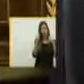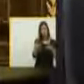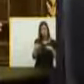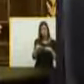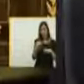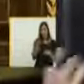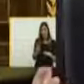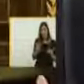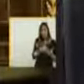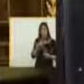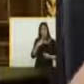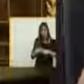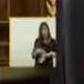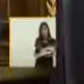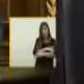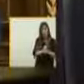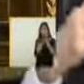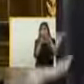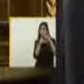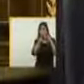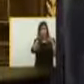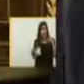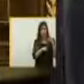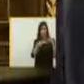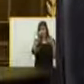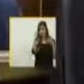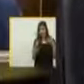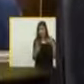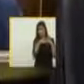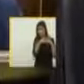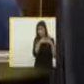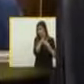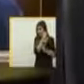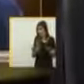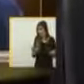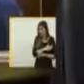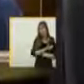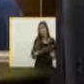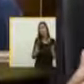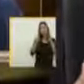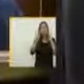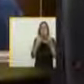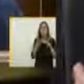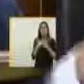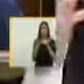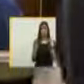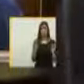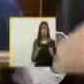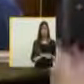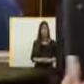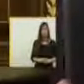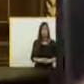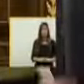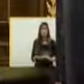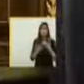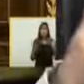ahora mismo a decirle a la gente, por cierto, donde está aprendiendo empresarios y esa gente inteligente que dice Roberto, ¿verdad? Que es, bueno, como hay